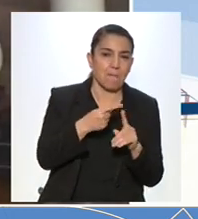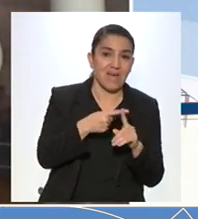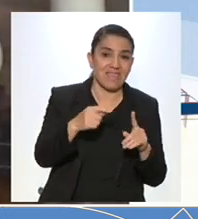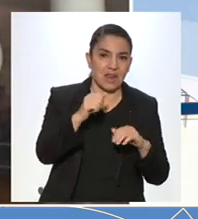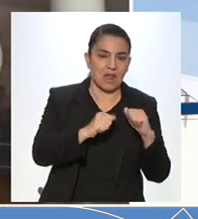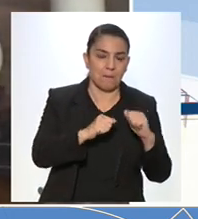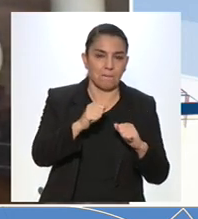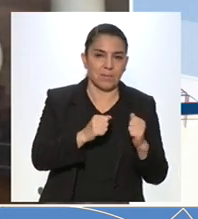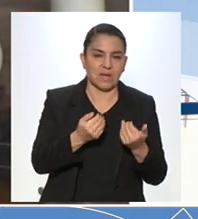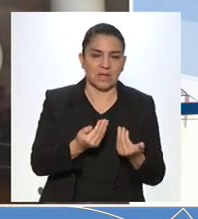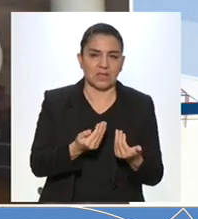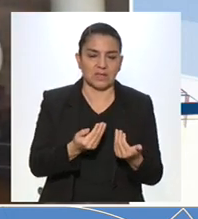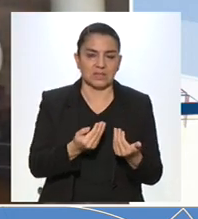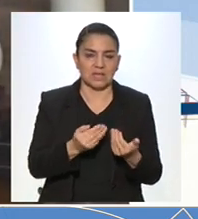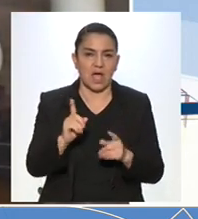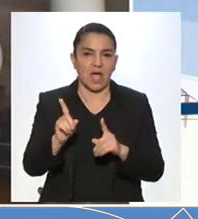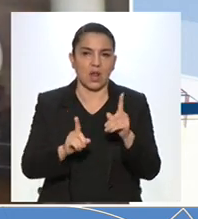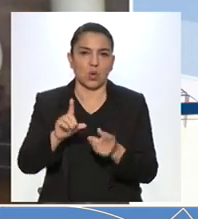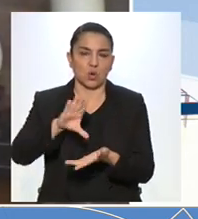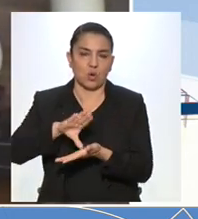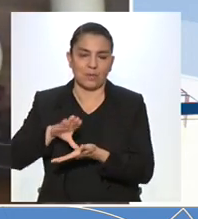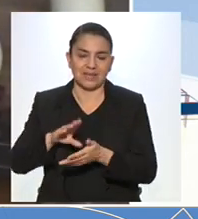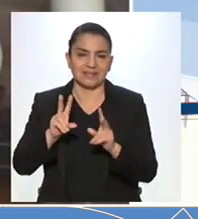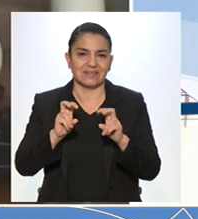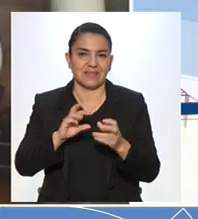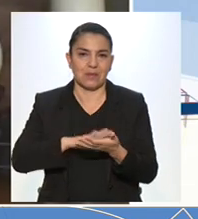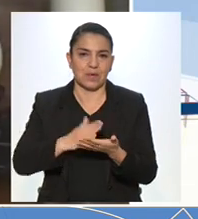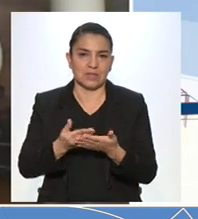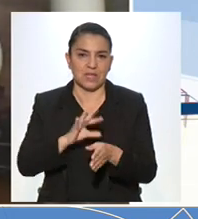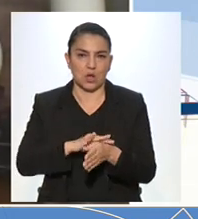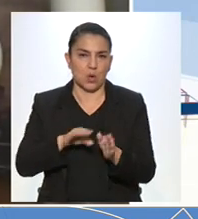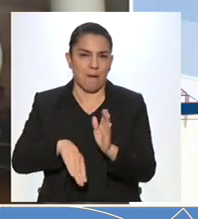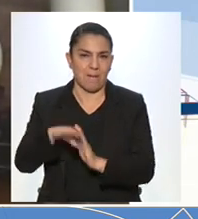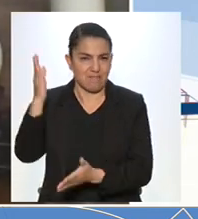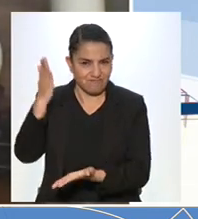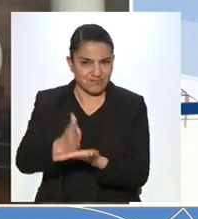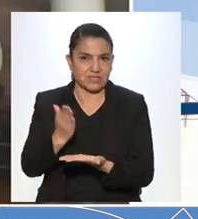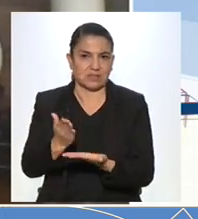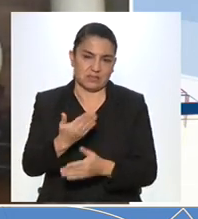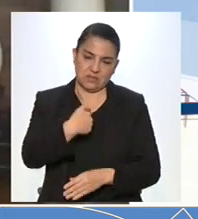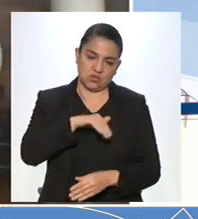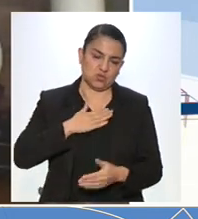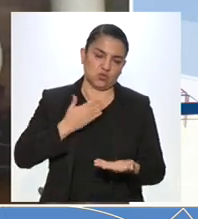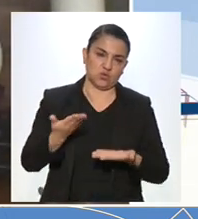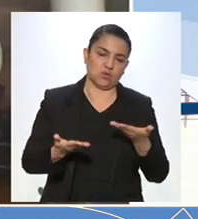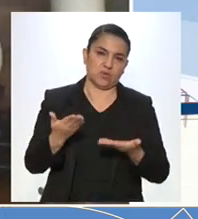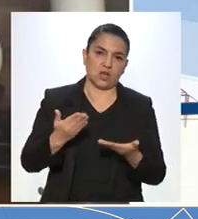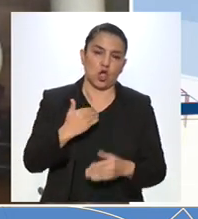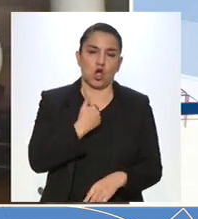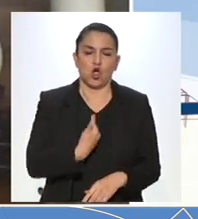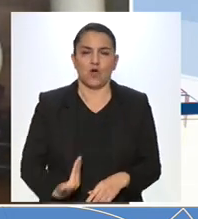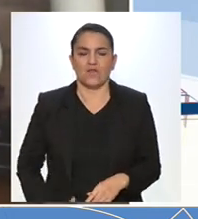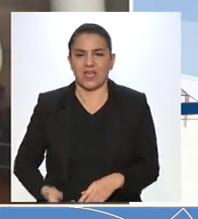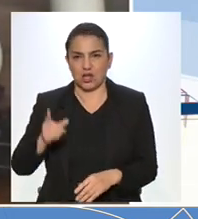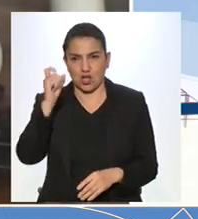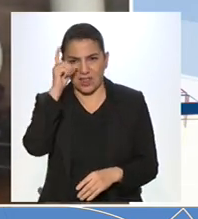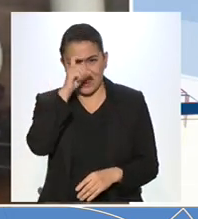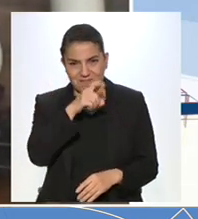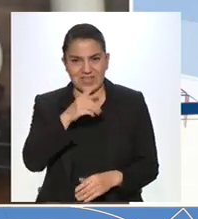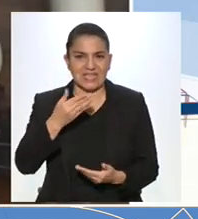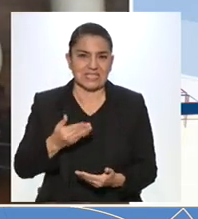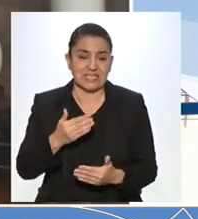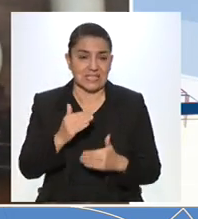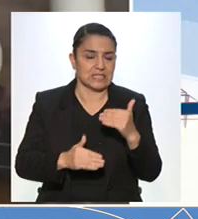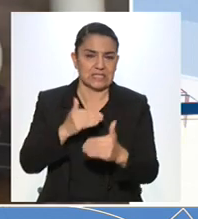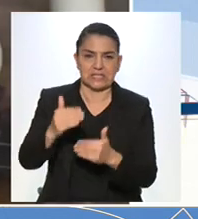Hubo países que tomaron medidas de materia de salud mucho más drásticas que nosotros. Yo creo que al gobierno le costó tomarle el ritmo y subirse a la ola o